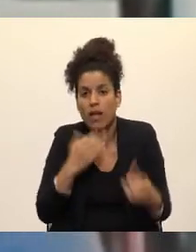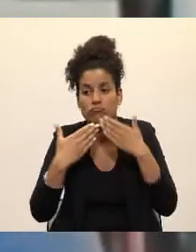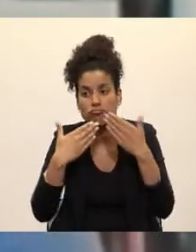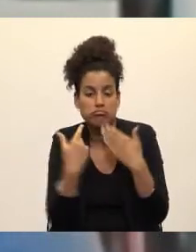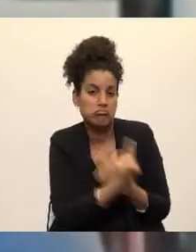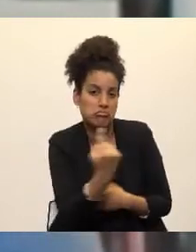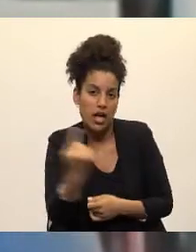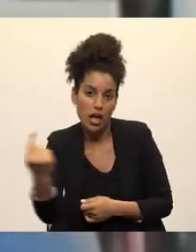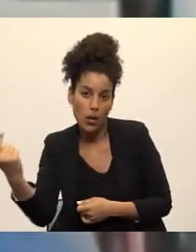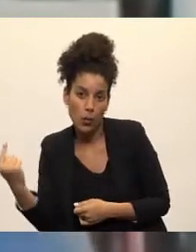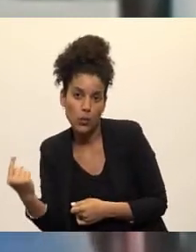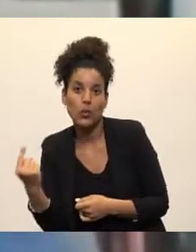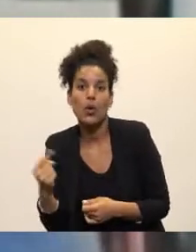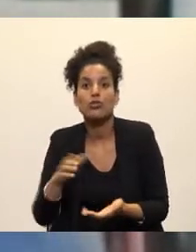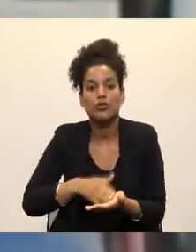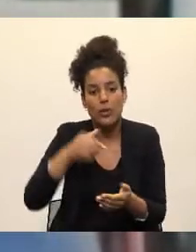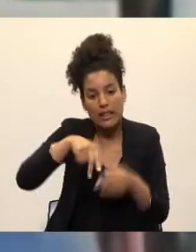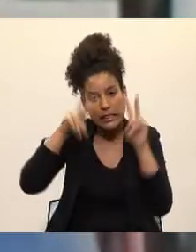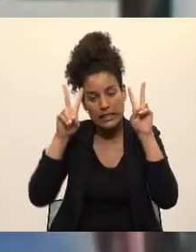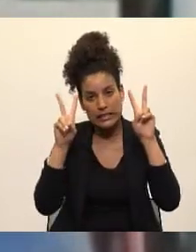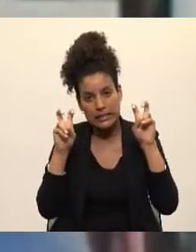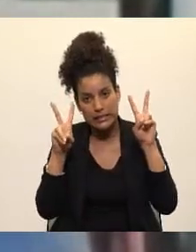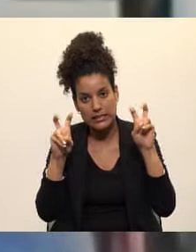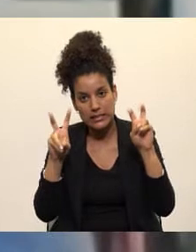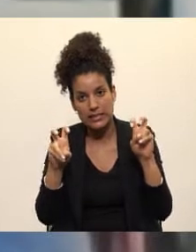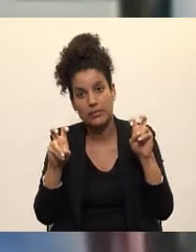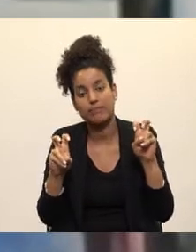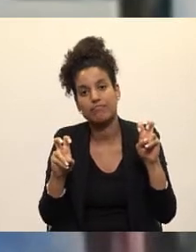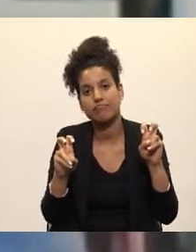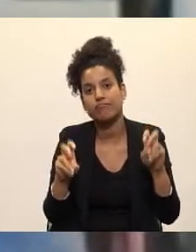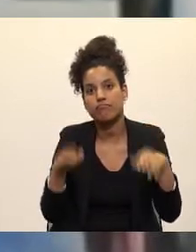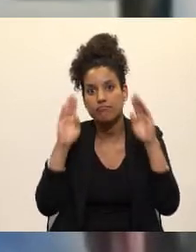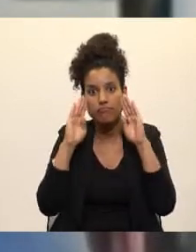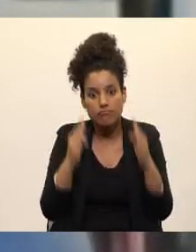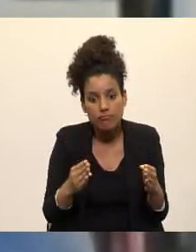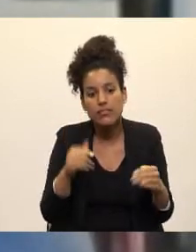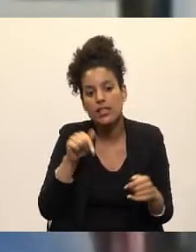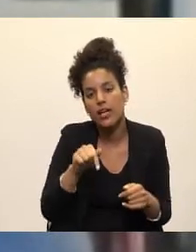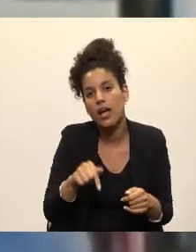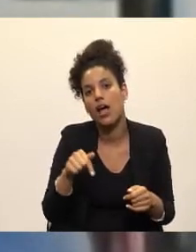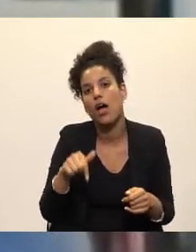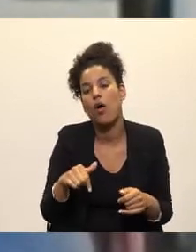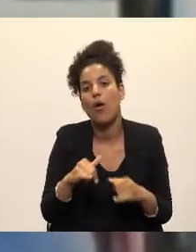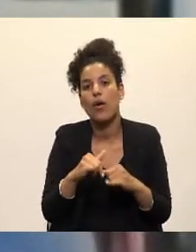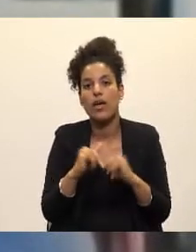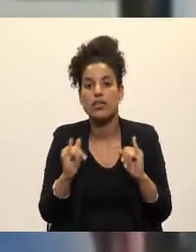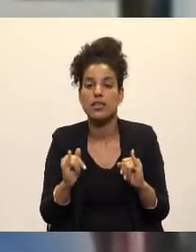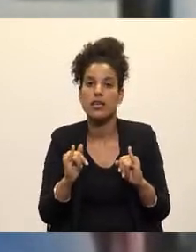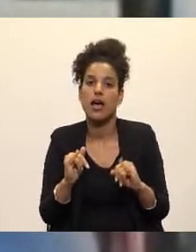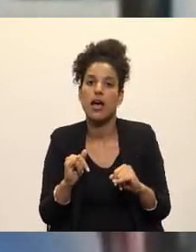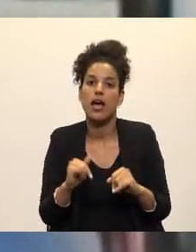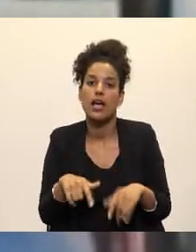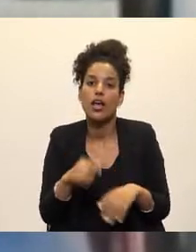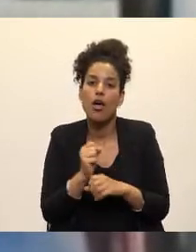de ustedes sobre este tema que nos ocupa y convoca, que es